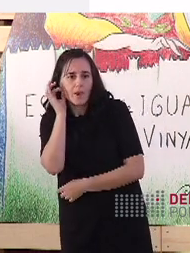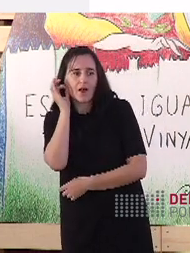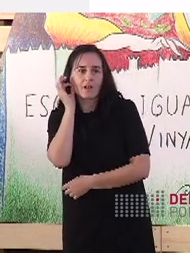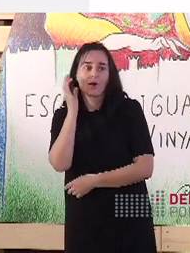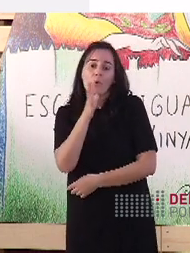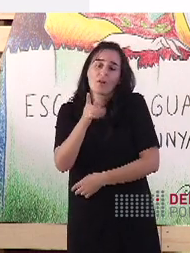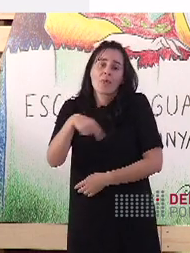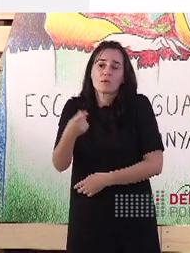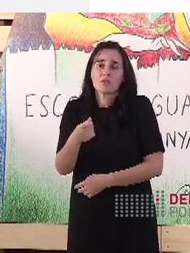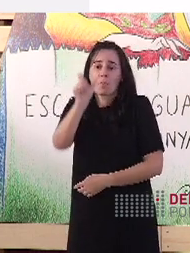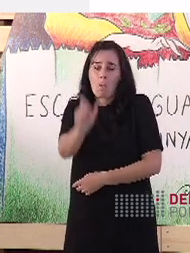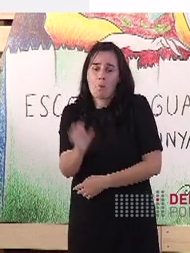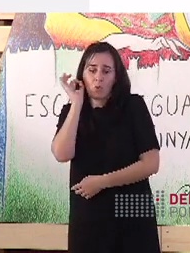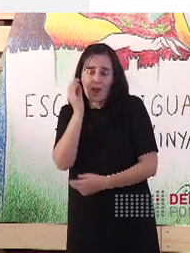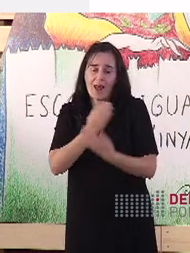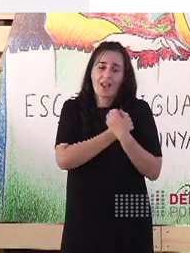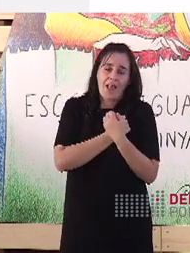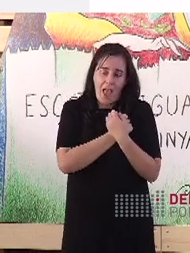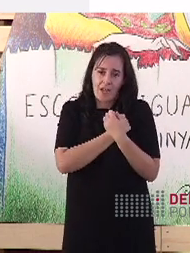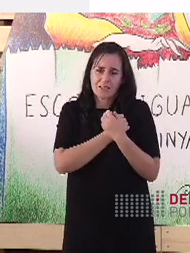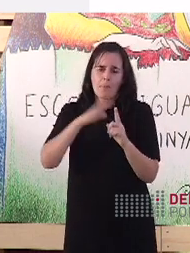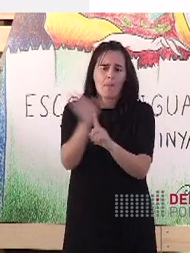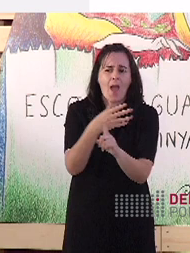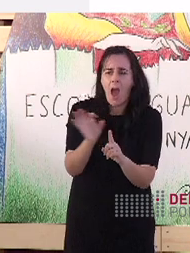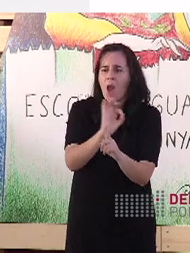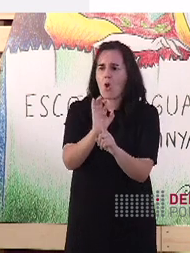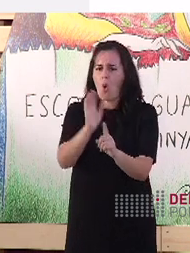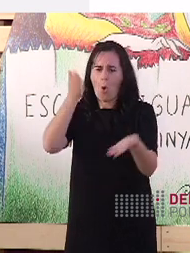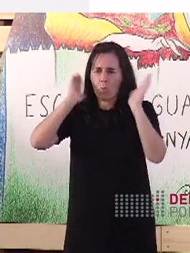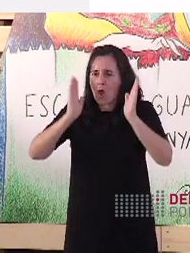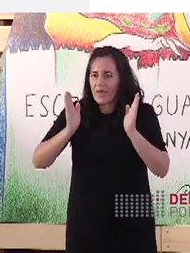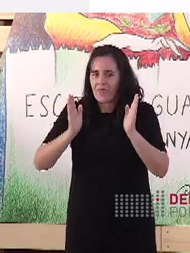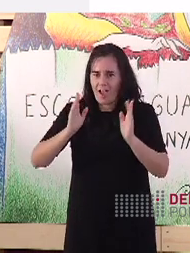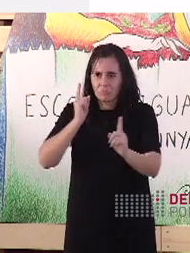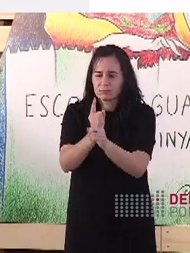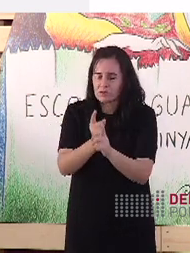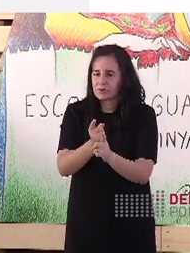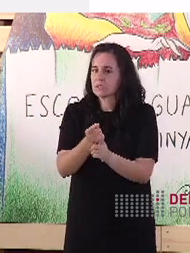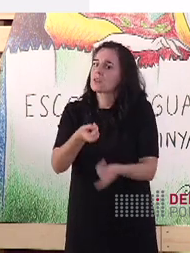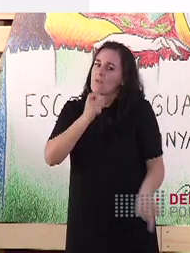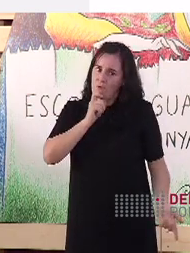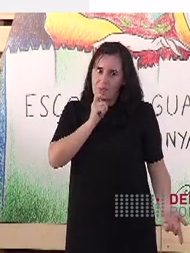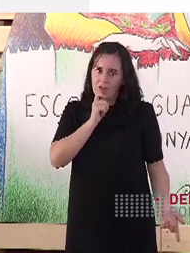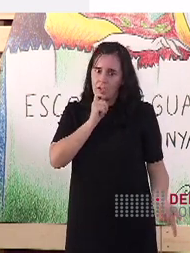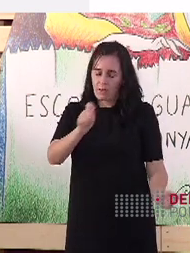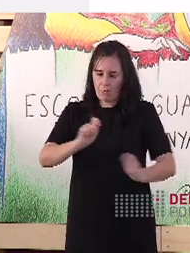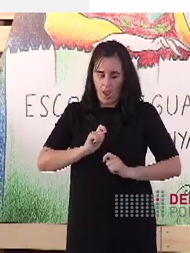difícil querer ejercer violencia contra la persona que quieres. Te crea al menos una especie de